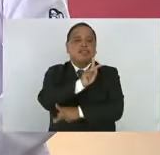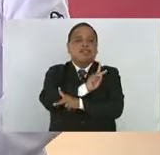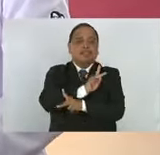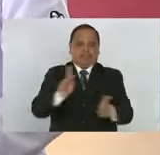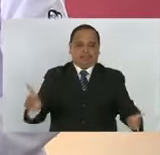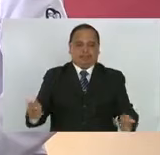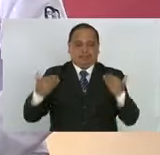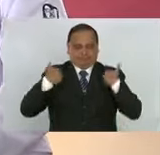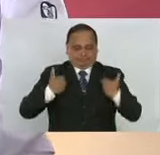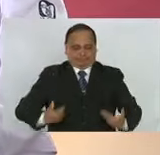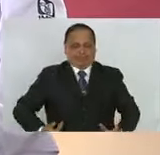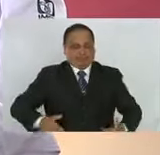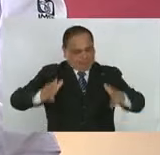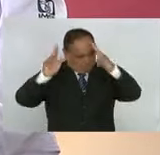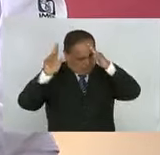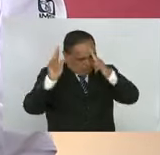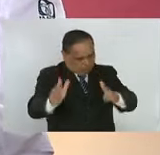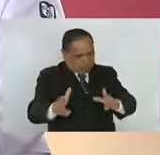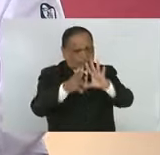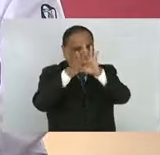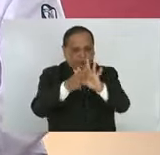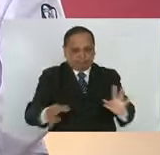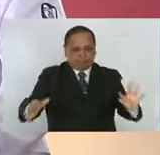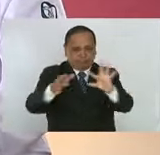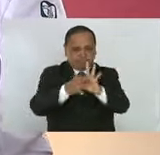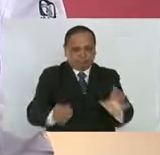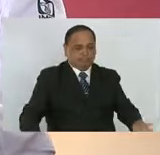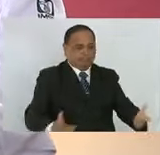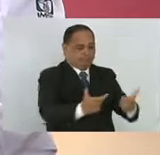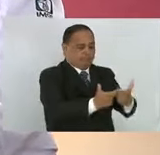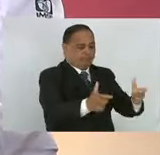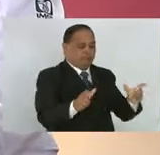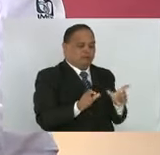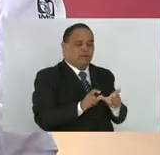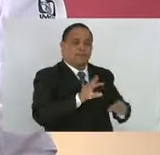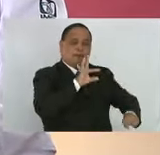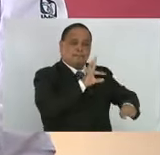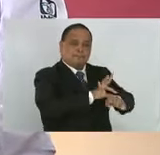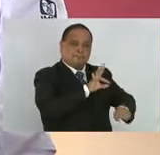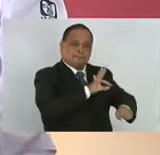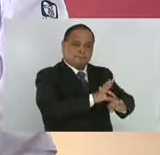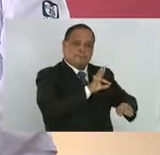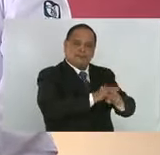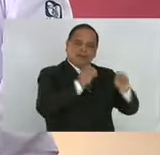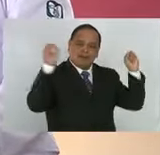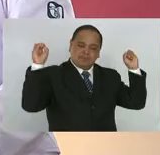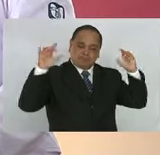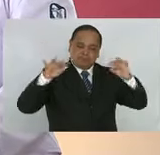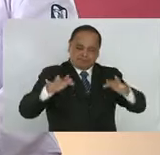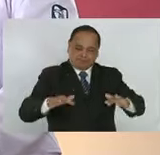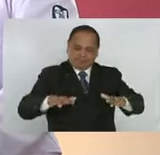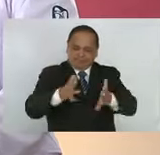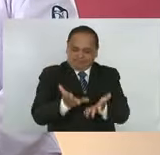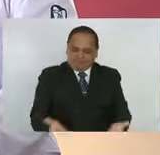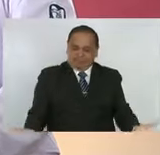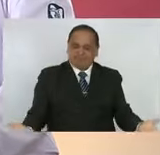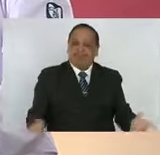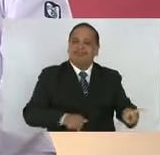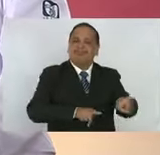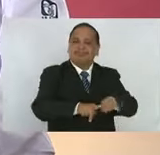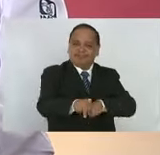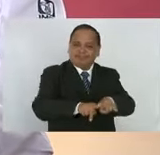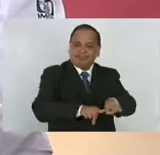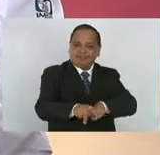poder dirigirme a ustedes en este día tan especial en nombre de todo el personal médico cubano que nos encontramos en este bello país. Los lazos de hermandad entre